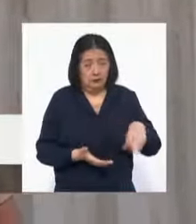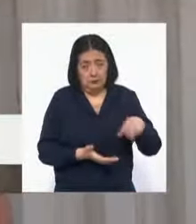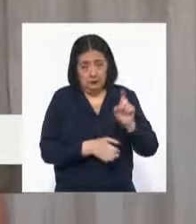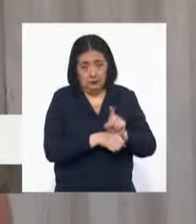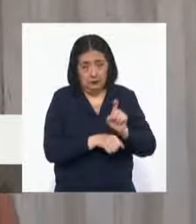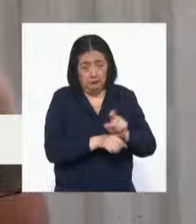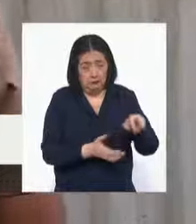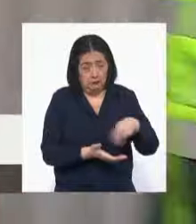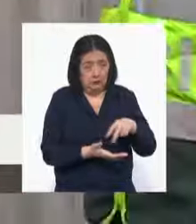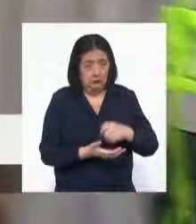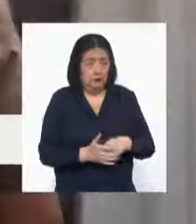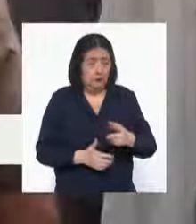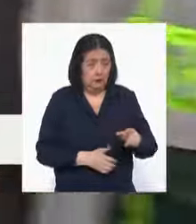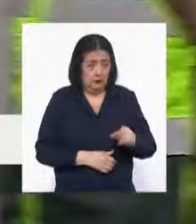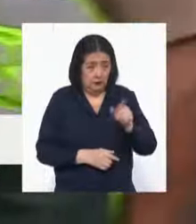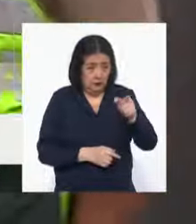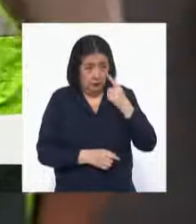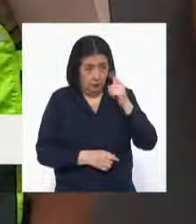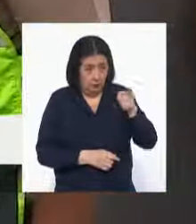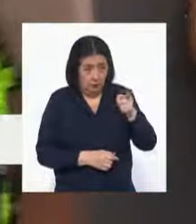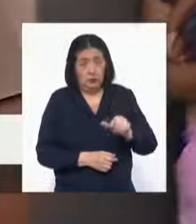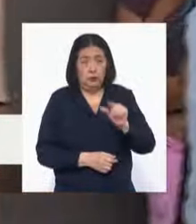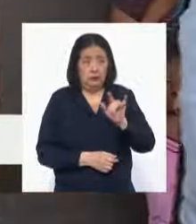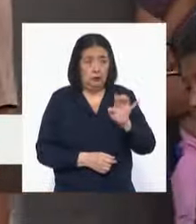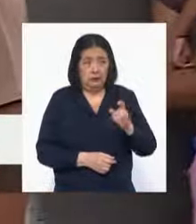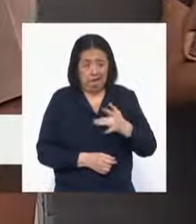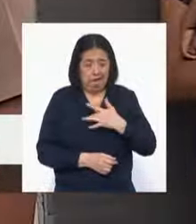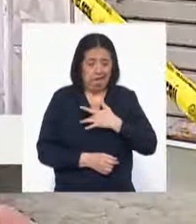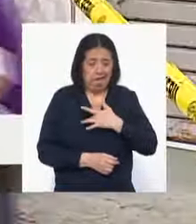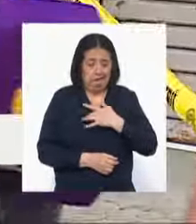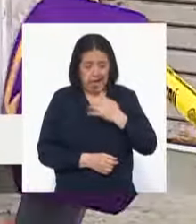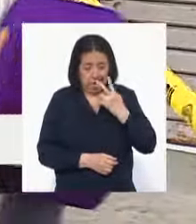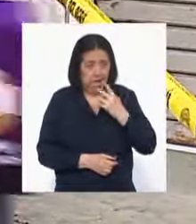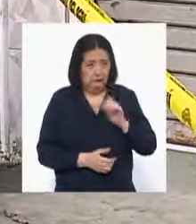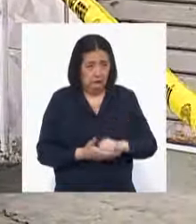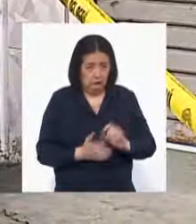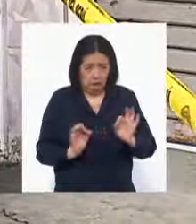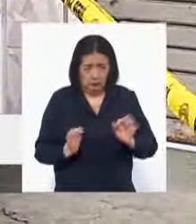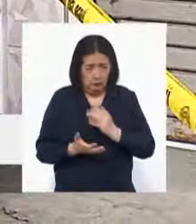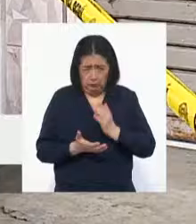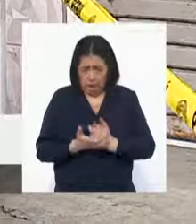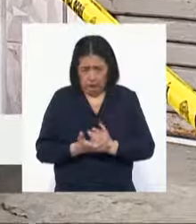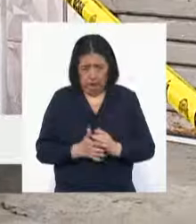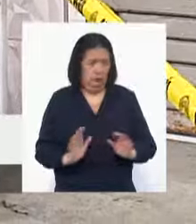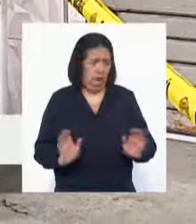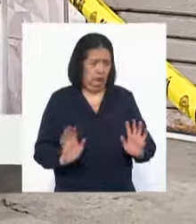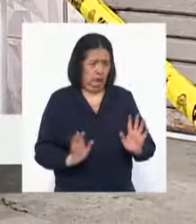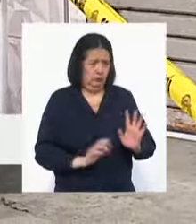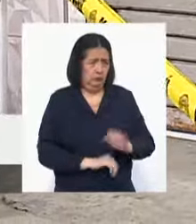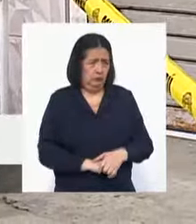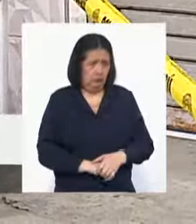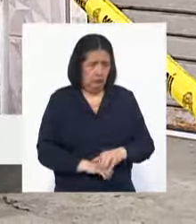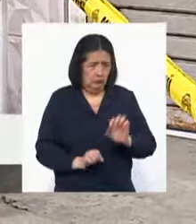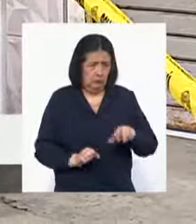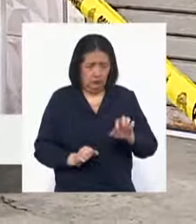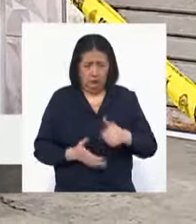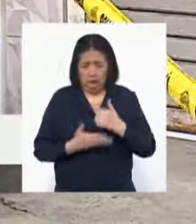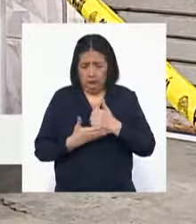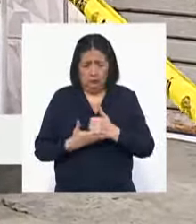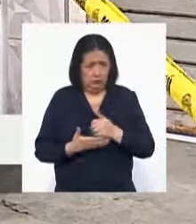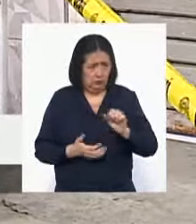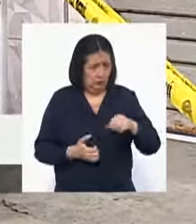Él es Gustavo, la pareja que se ve muy conmovido. No tenían problemas. Para nada. Él nos ayudaba a